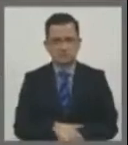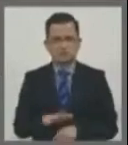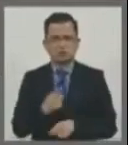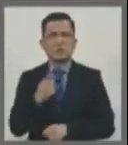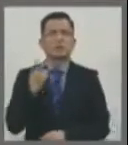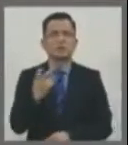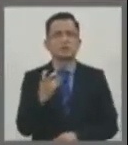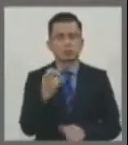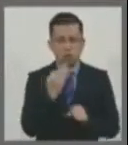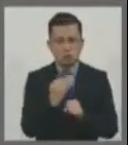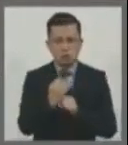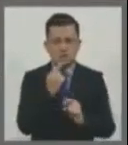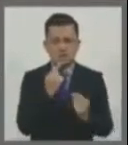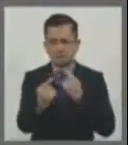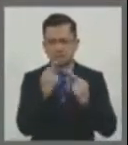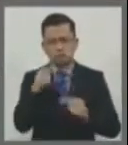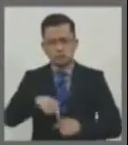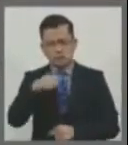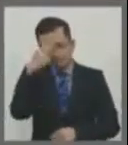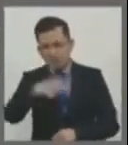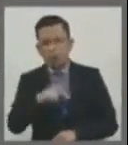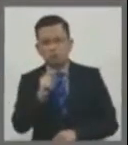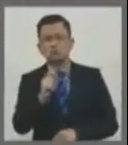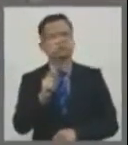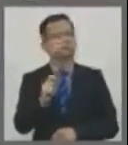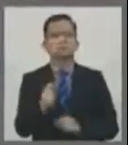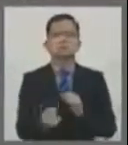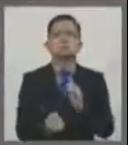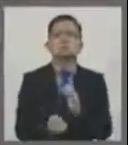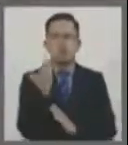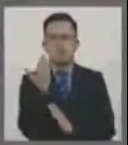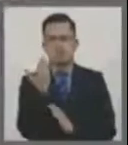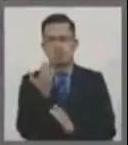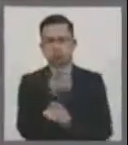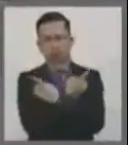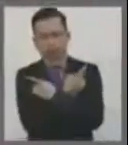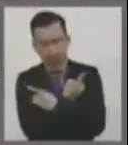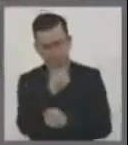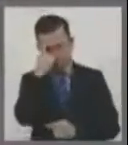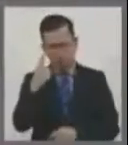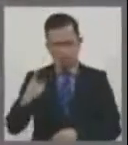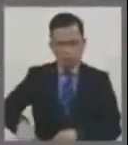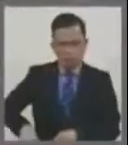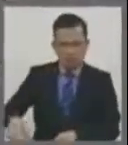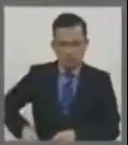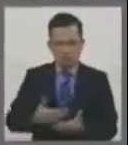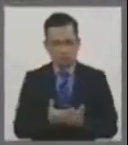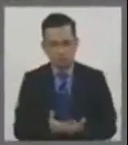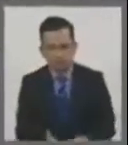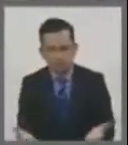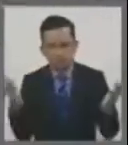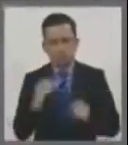lo que se está discutiendo en este país es una nueva moralidad de la vida pública. Y en ustedes